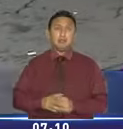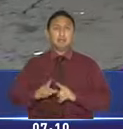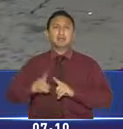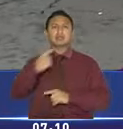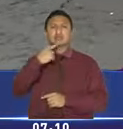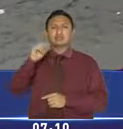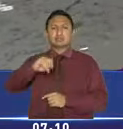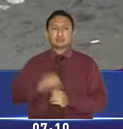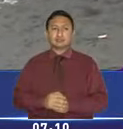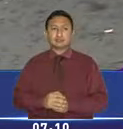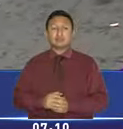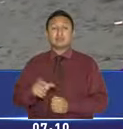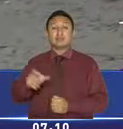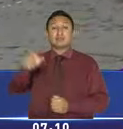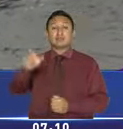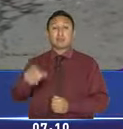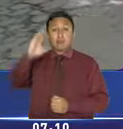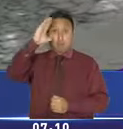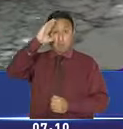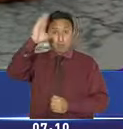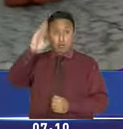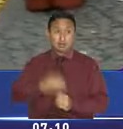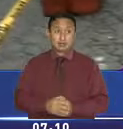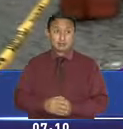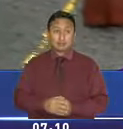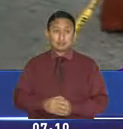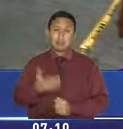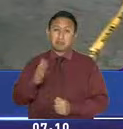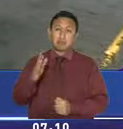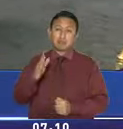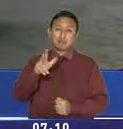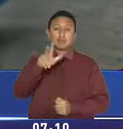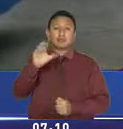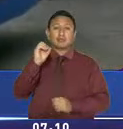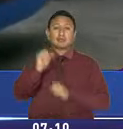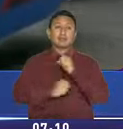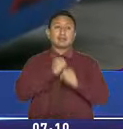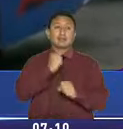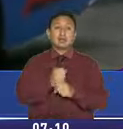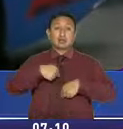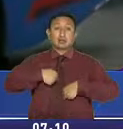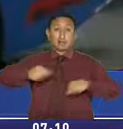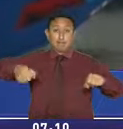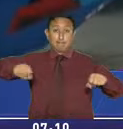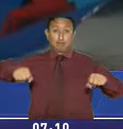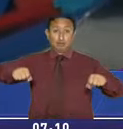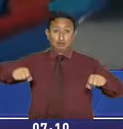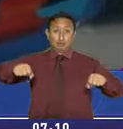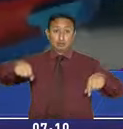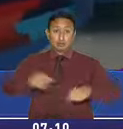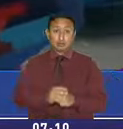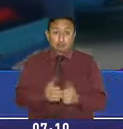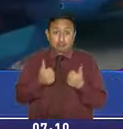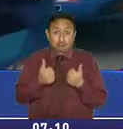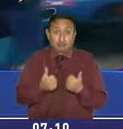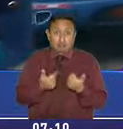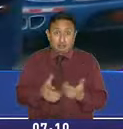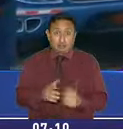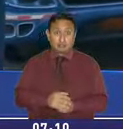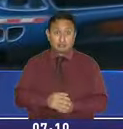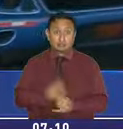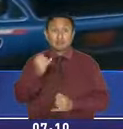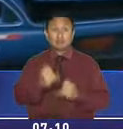mujer joven de aproximadamente 30 años que manejaba esta motocicleta se encuentra estable. Ven al fondo las imágenes de la ambulancia, está